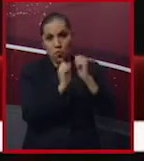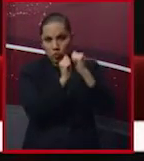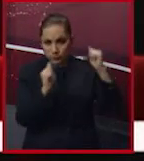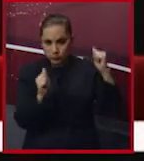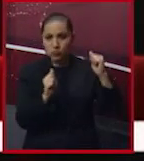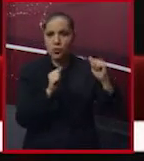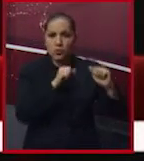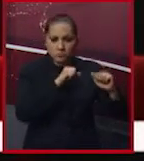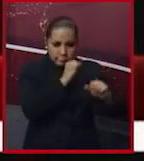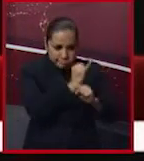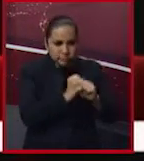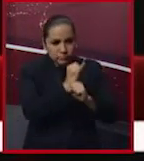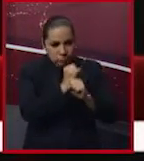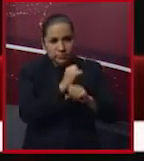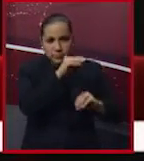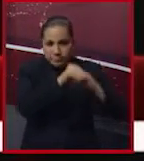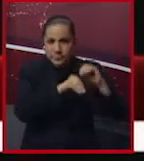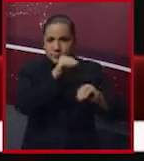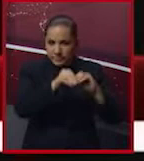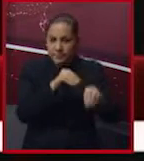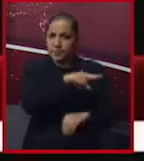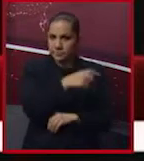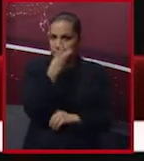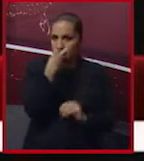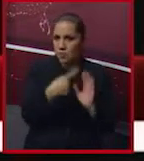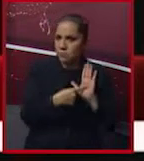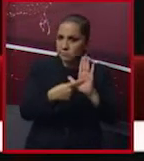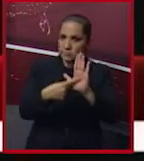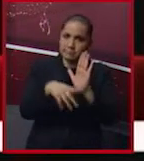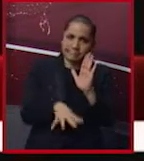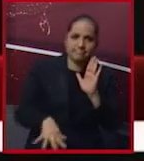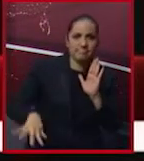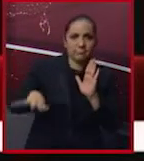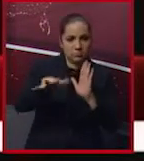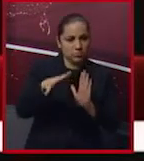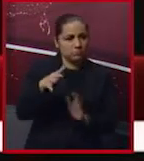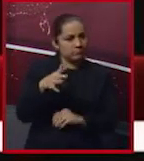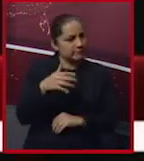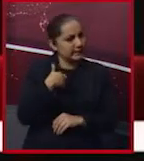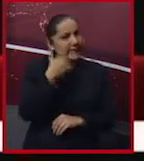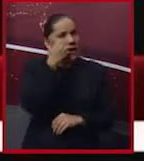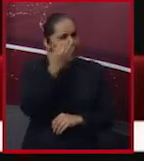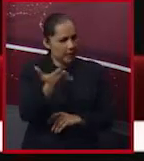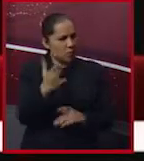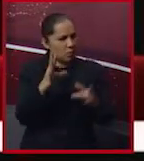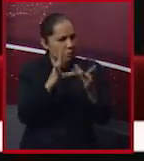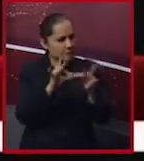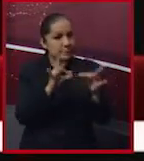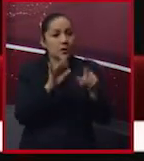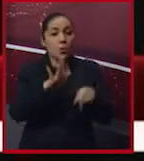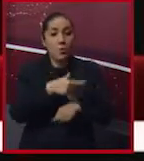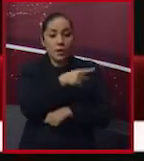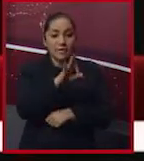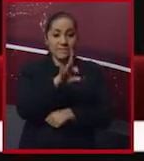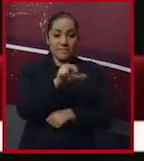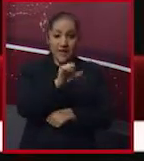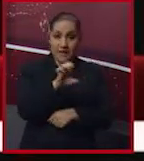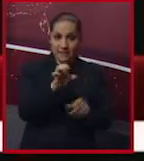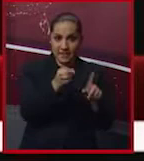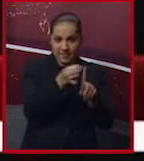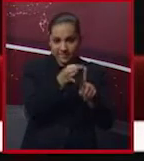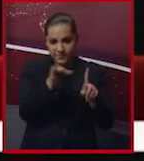Y quiero comentar porque es una frase que a nosotros nos ha servido como una estrella polar,